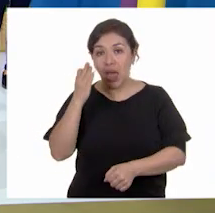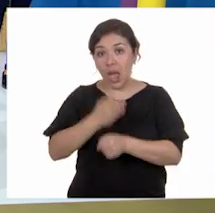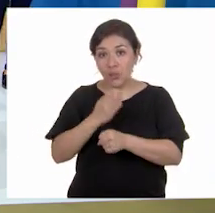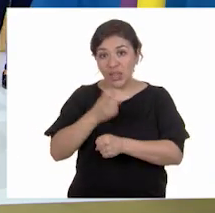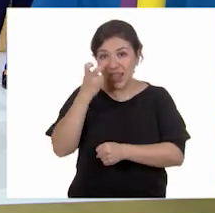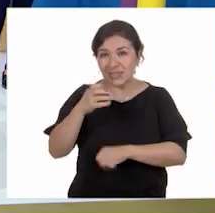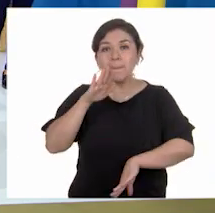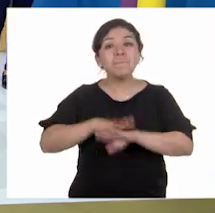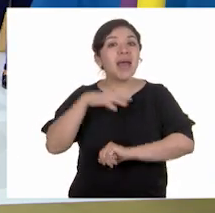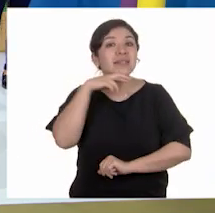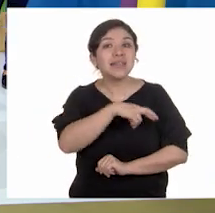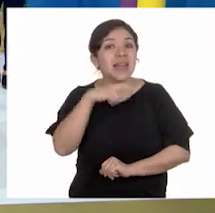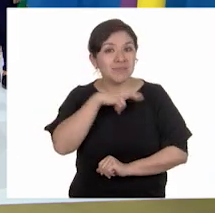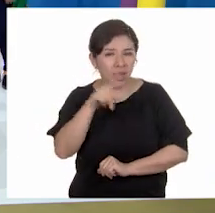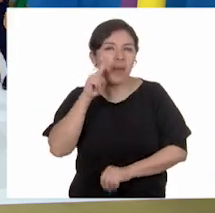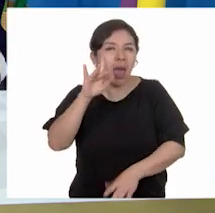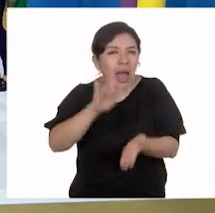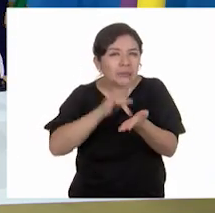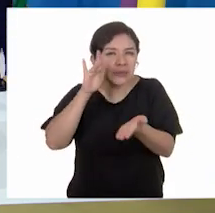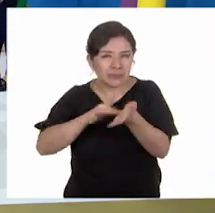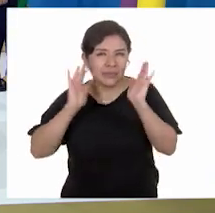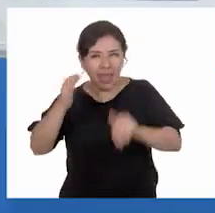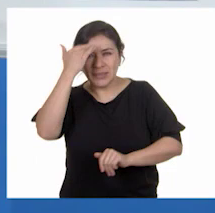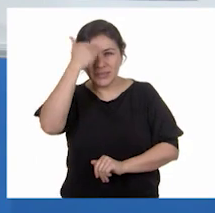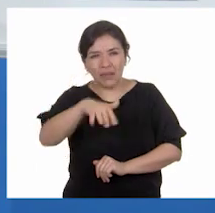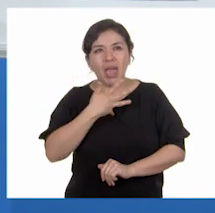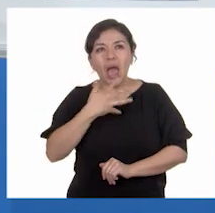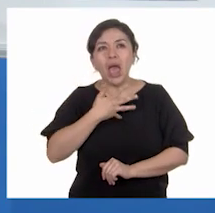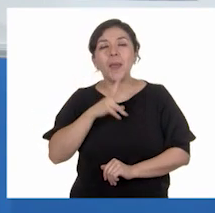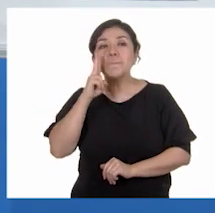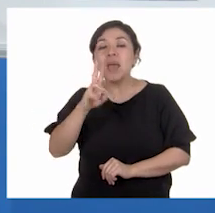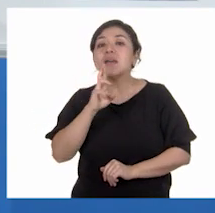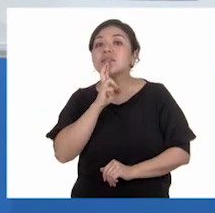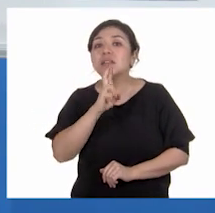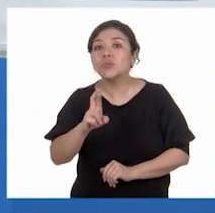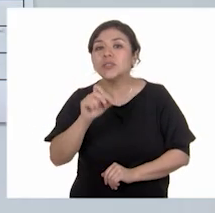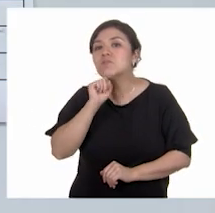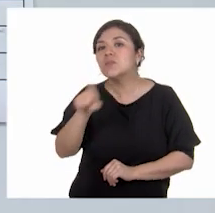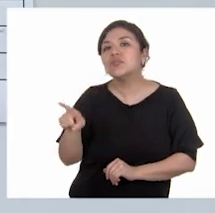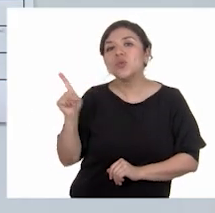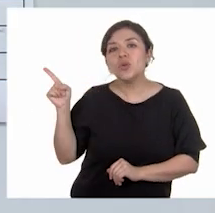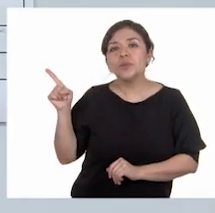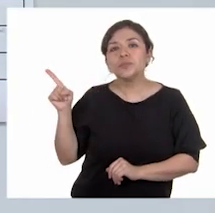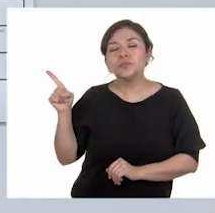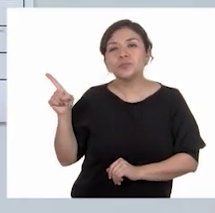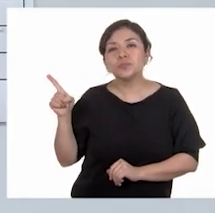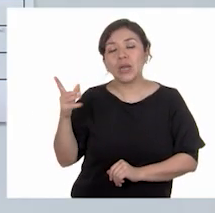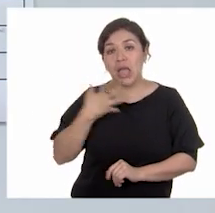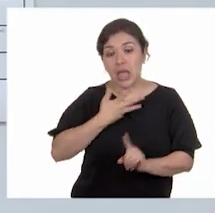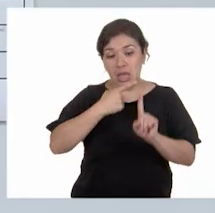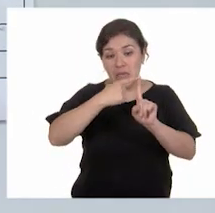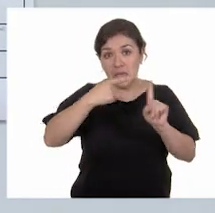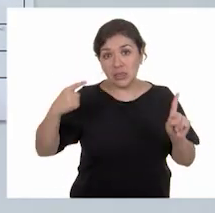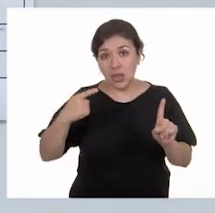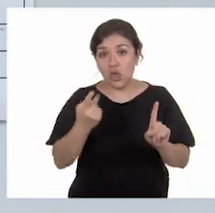a hacer más rápido. ¿Ya viste por qué? Sí. Porque tenemos como resultado... De dividir